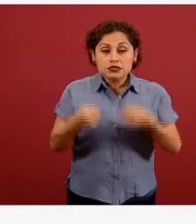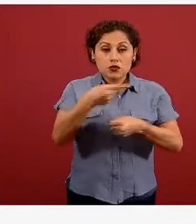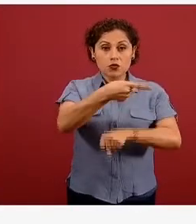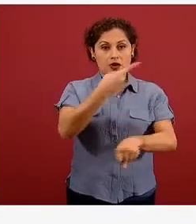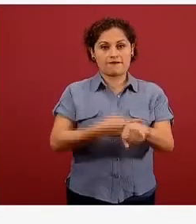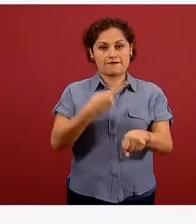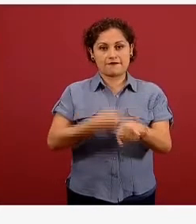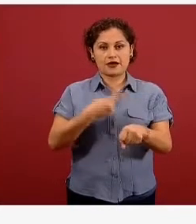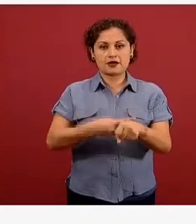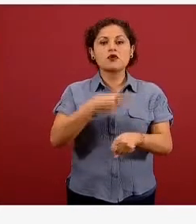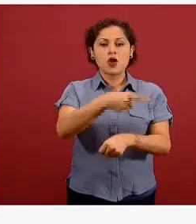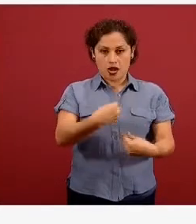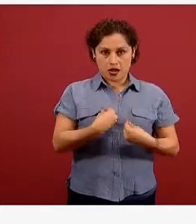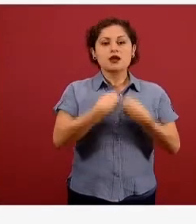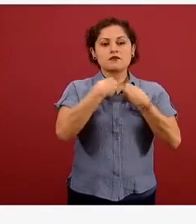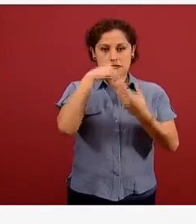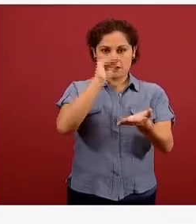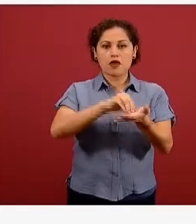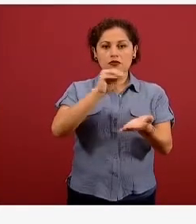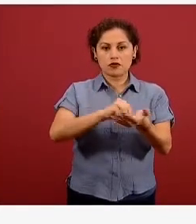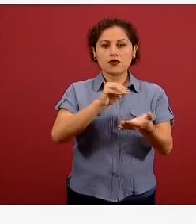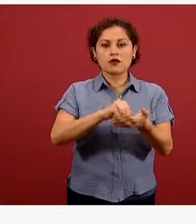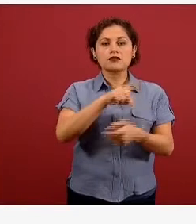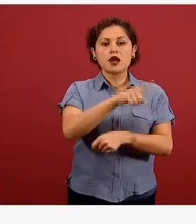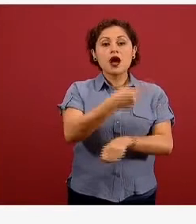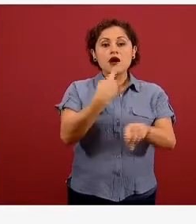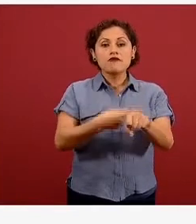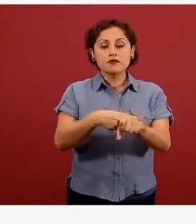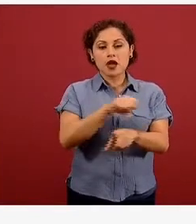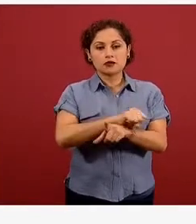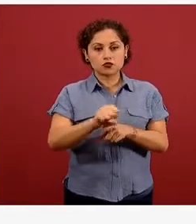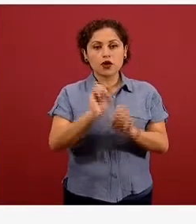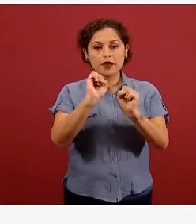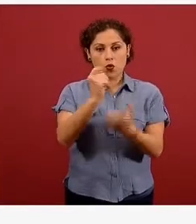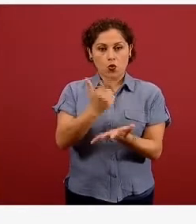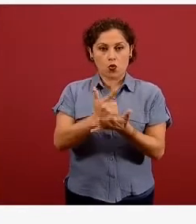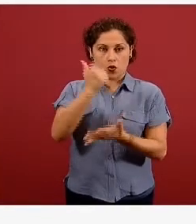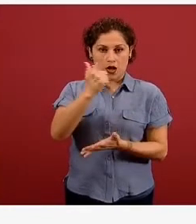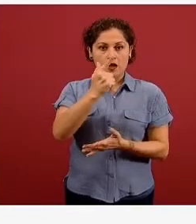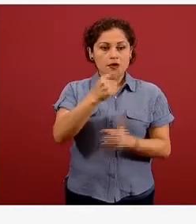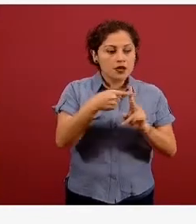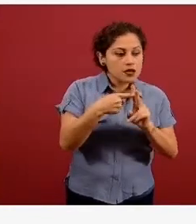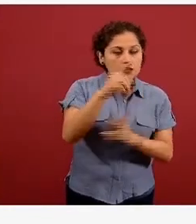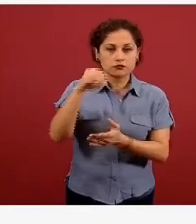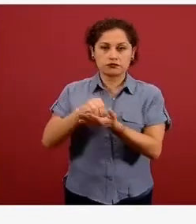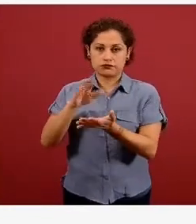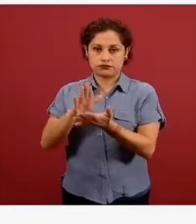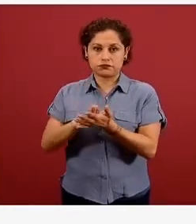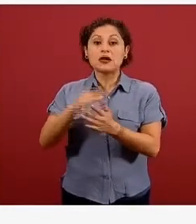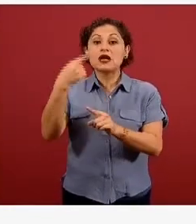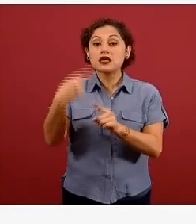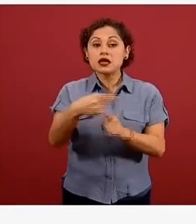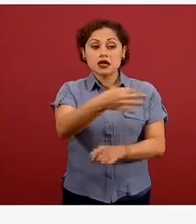están aún con vida, en las personas que tienen enfermedad leve y también enfermedad grave y que son registradas en las unidades de salud.